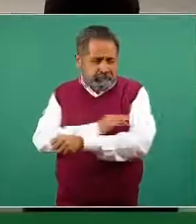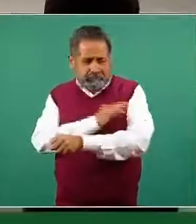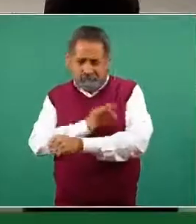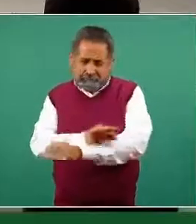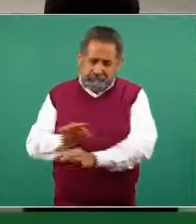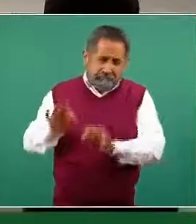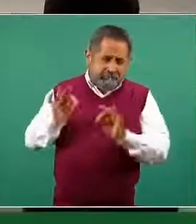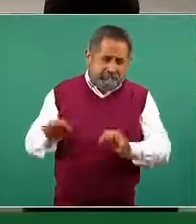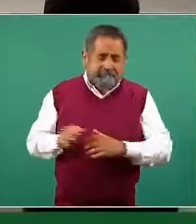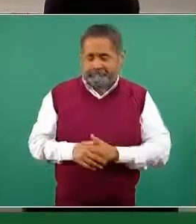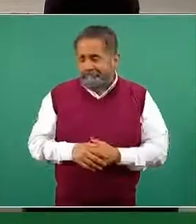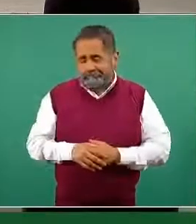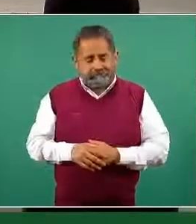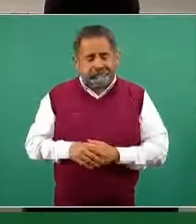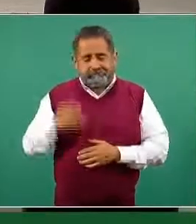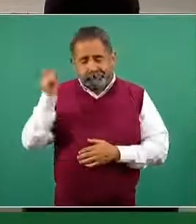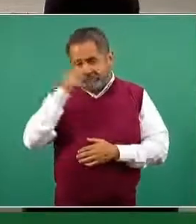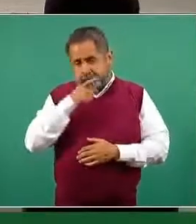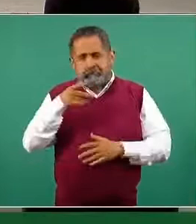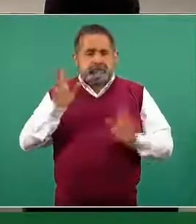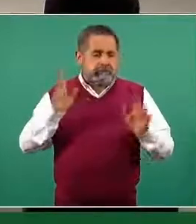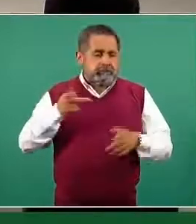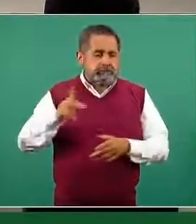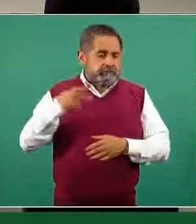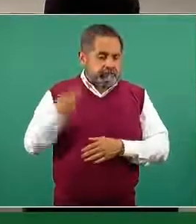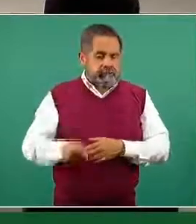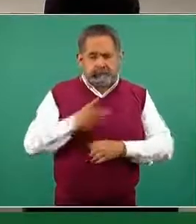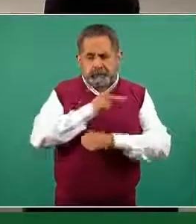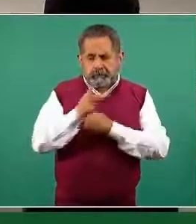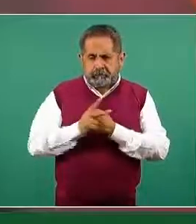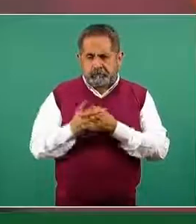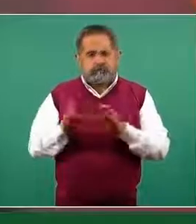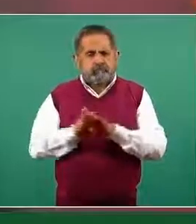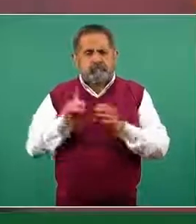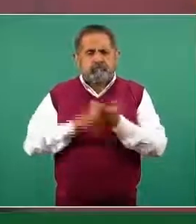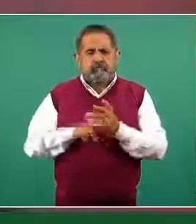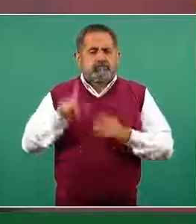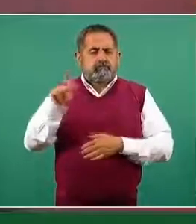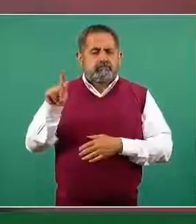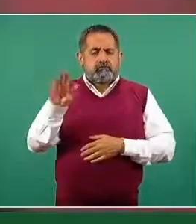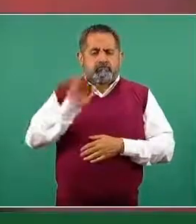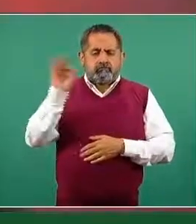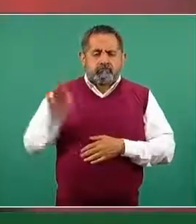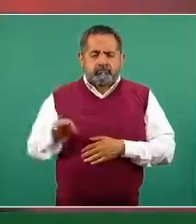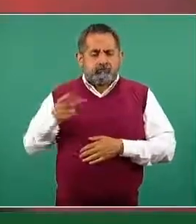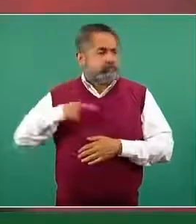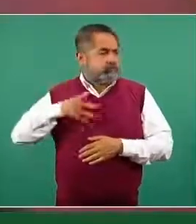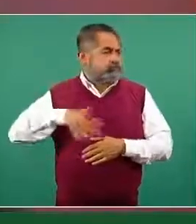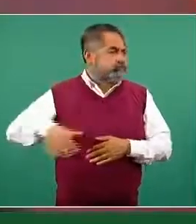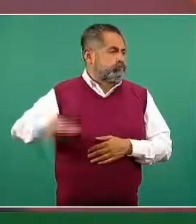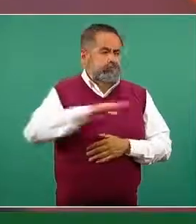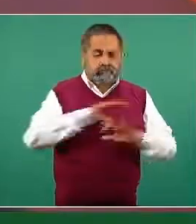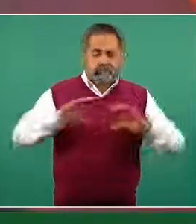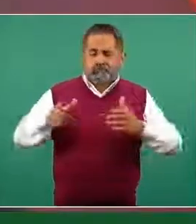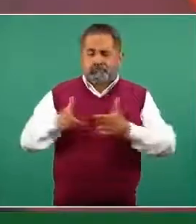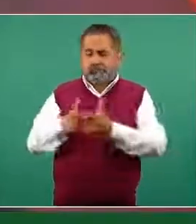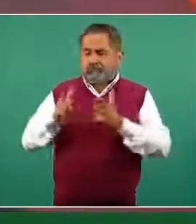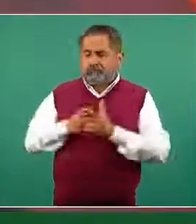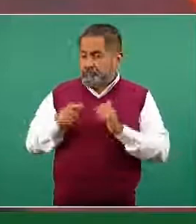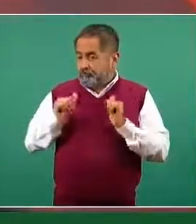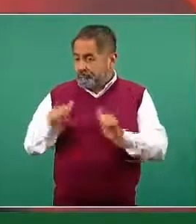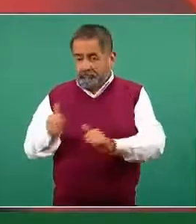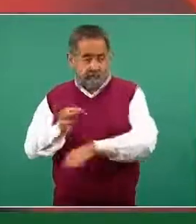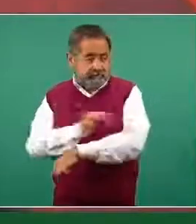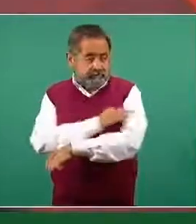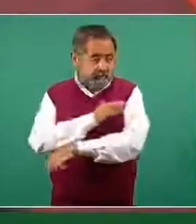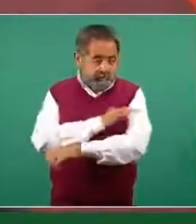Sin embargo, en nuestro país, pensando en este 70% de inmunidad de grupo